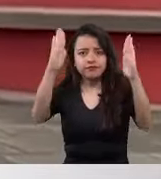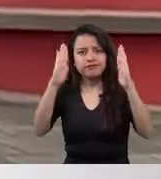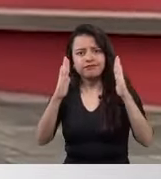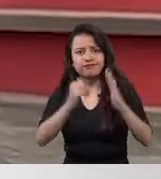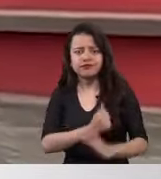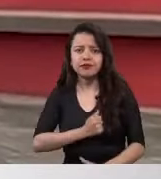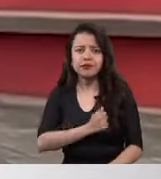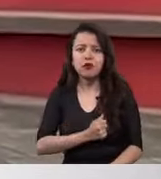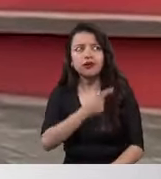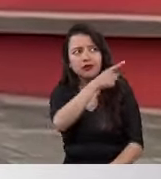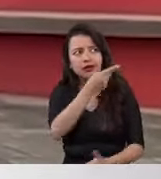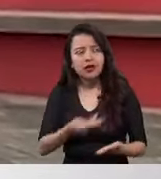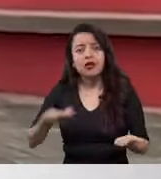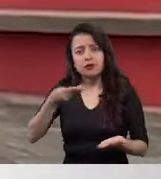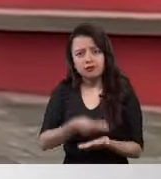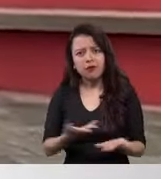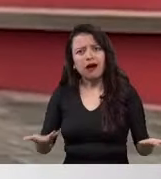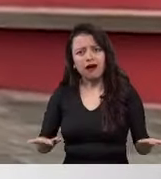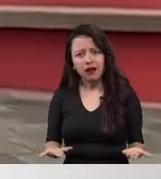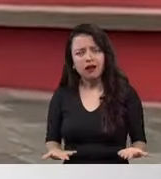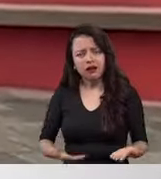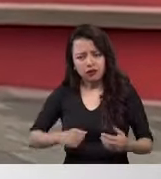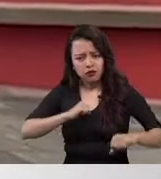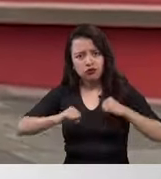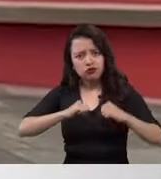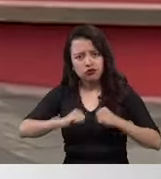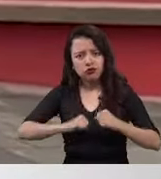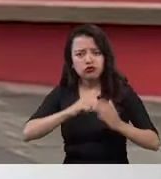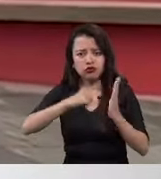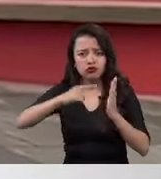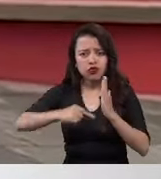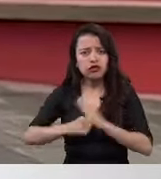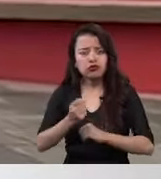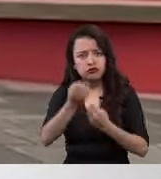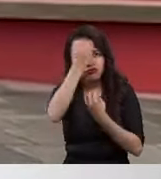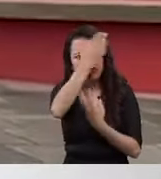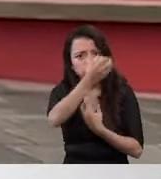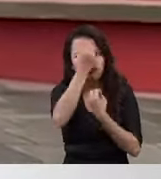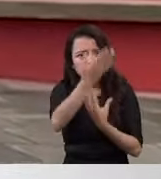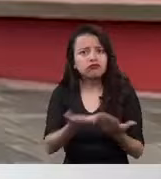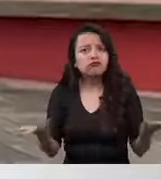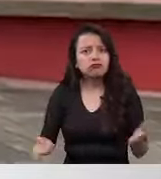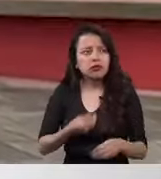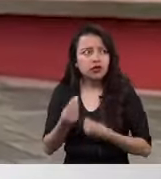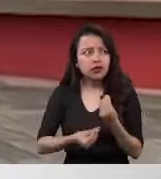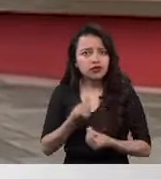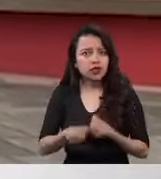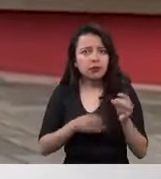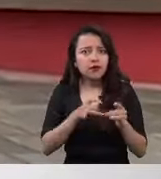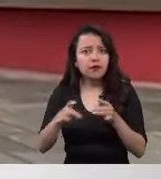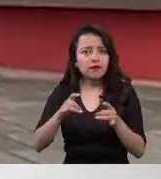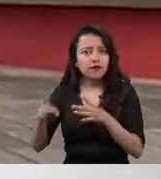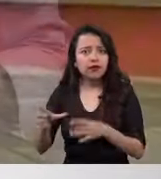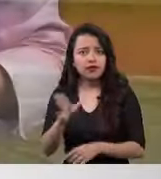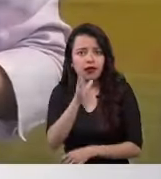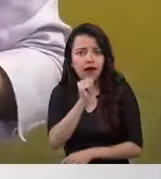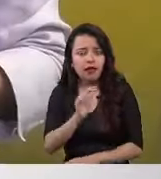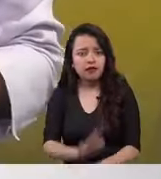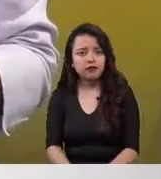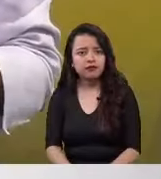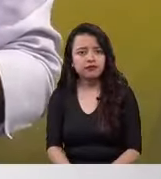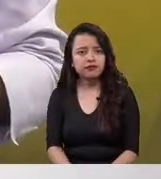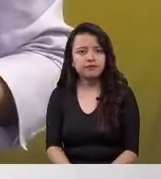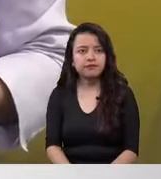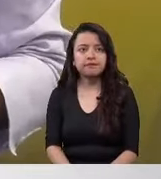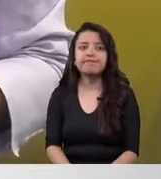entidad pague por unos contratos que se ejecutaron cabalmente y que a la fecha no tenemos claridad en relación a esos pagos.